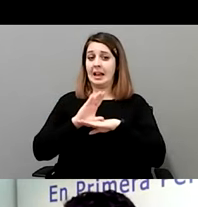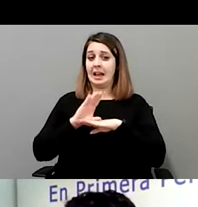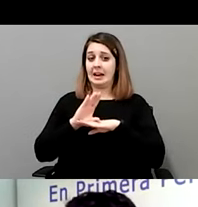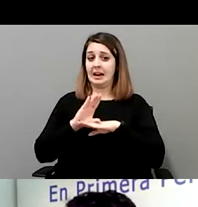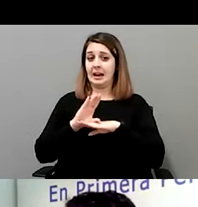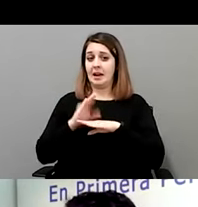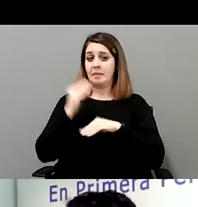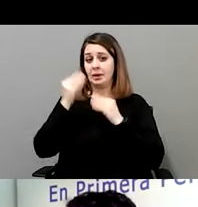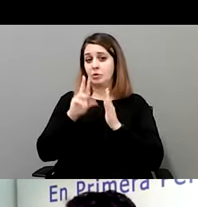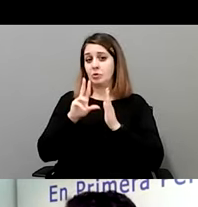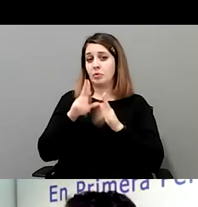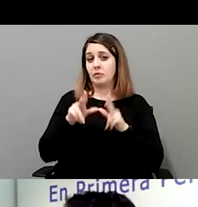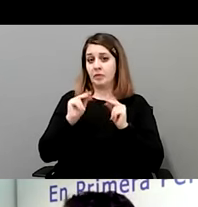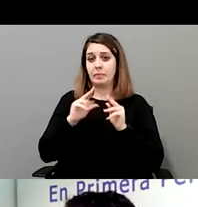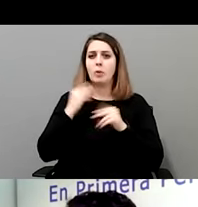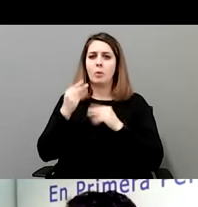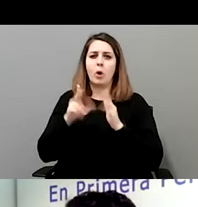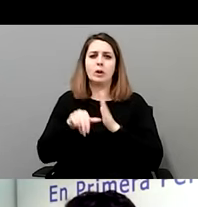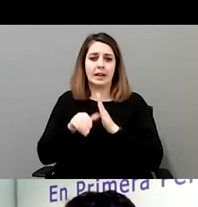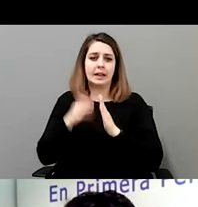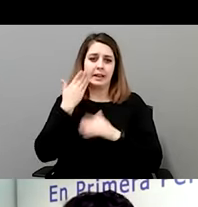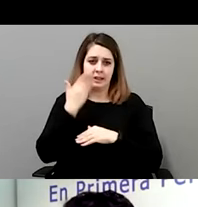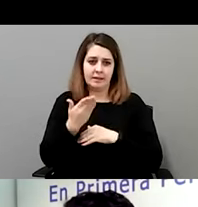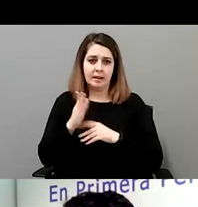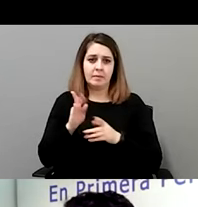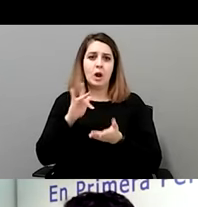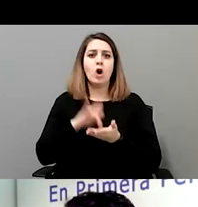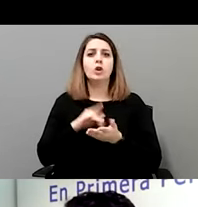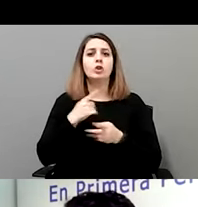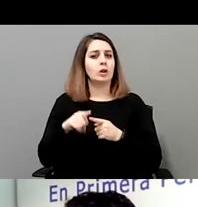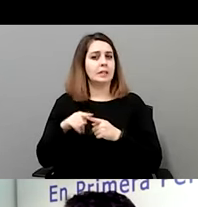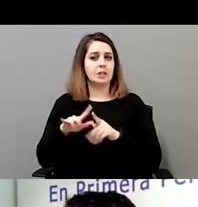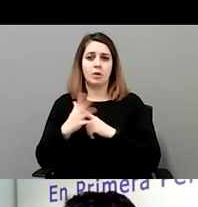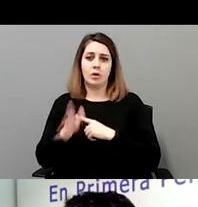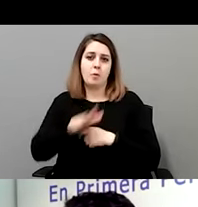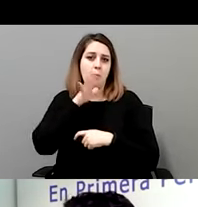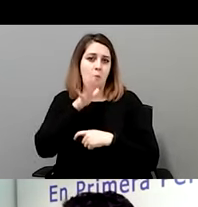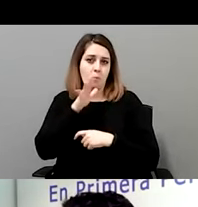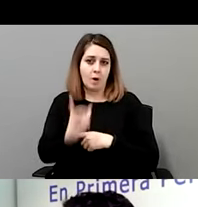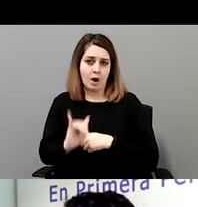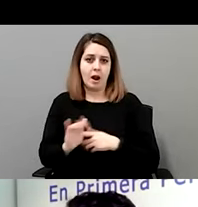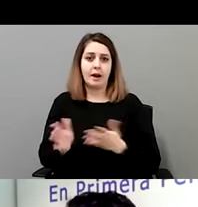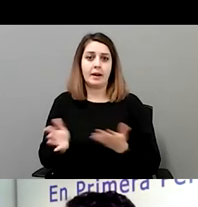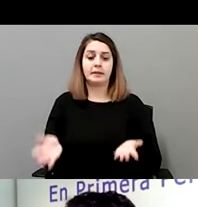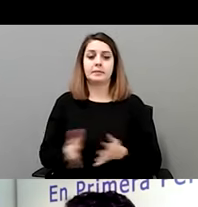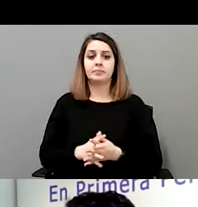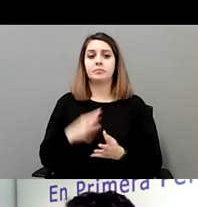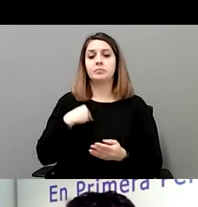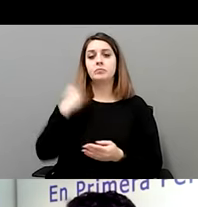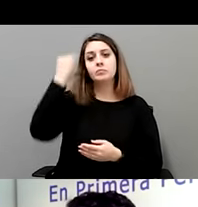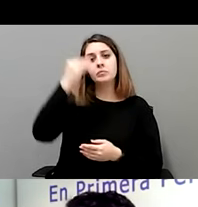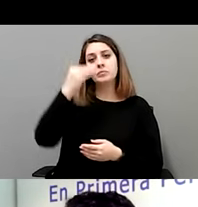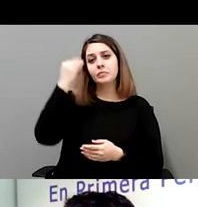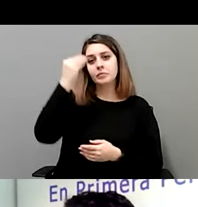tarde, pero las cosas pasan por algo. Entonces, yo pienso que